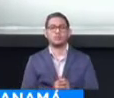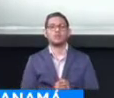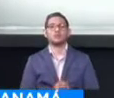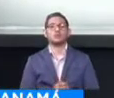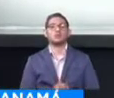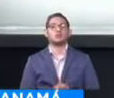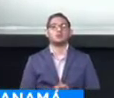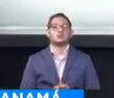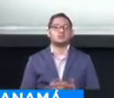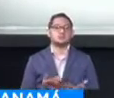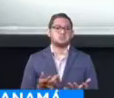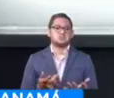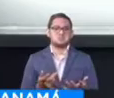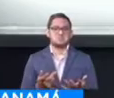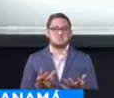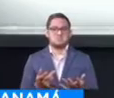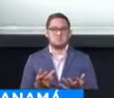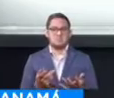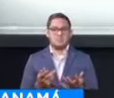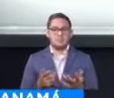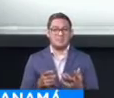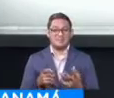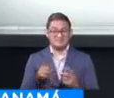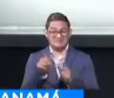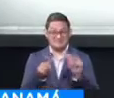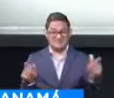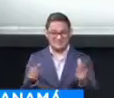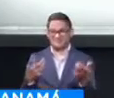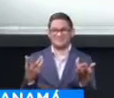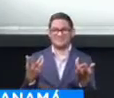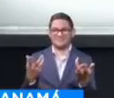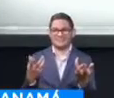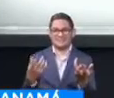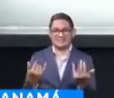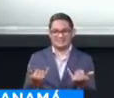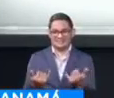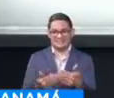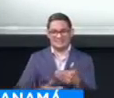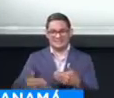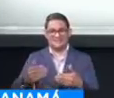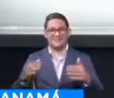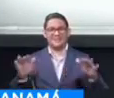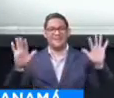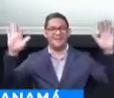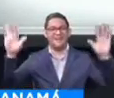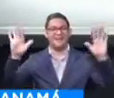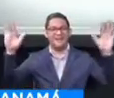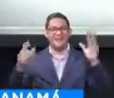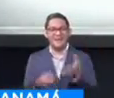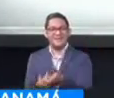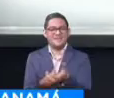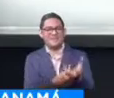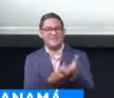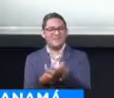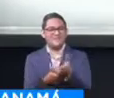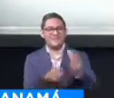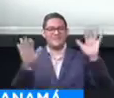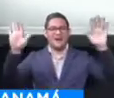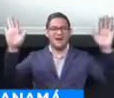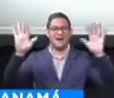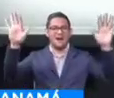de todo tipo de actividades relacionadas al carnaval además